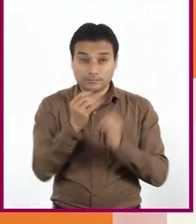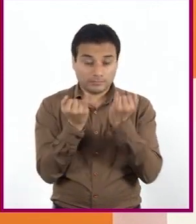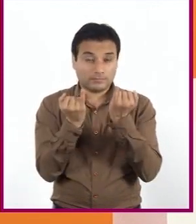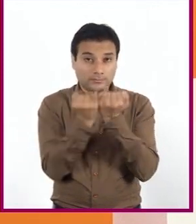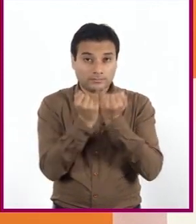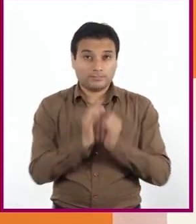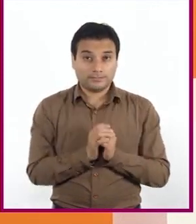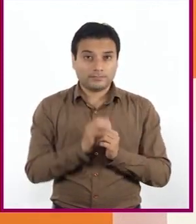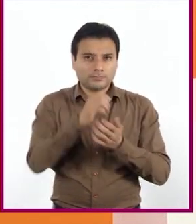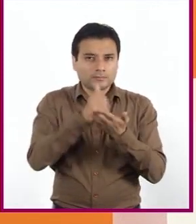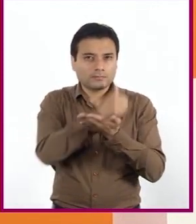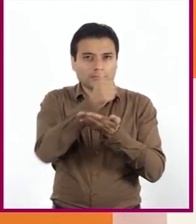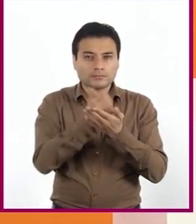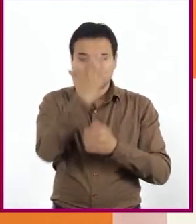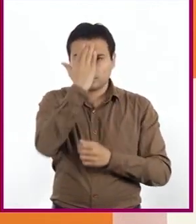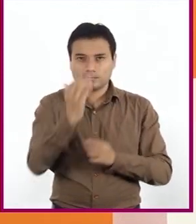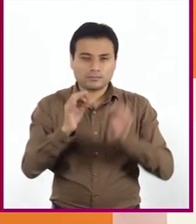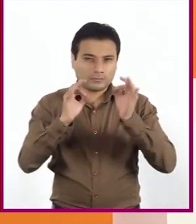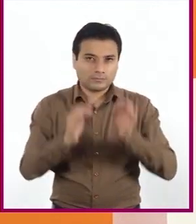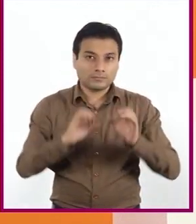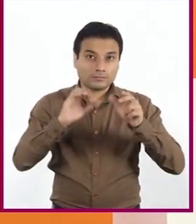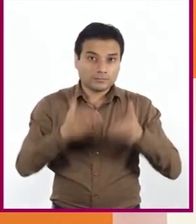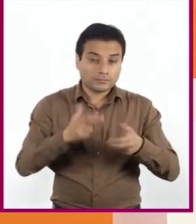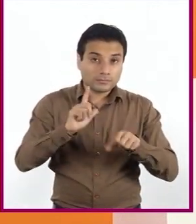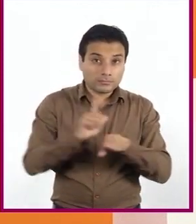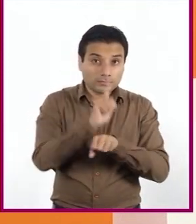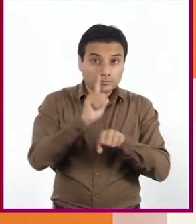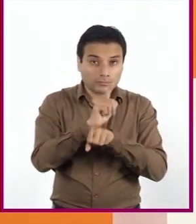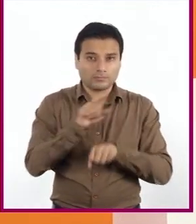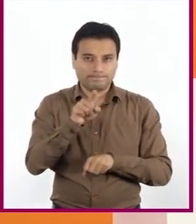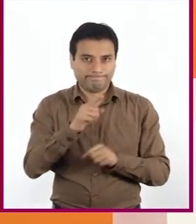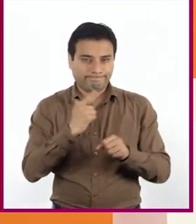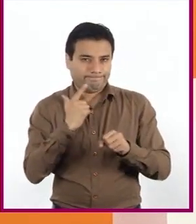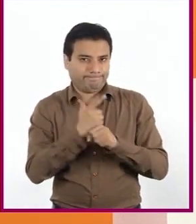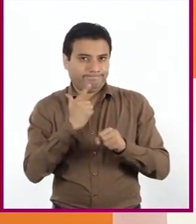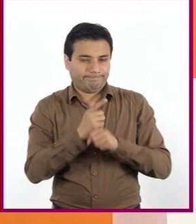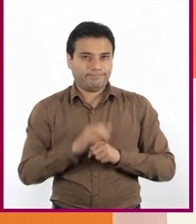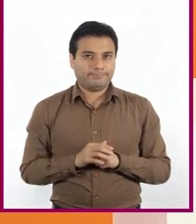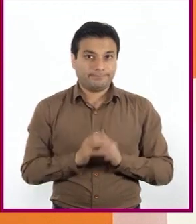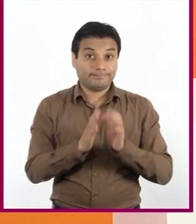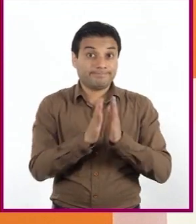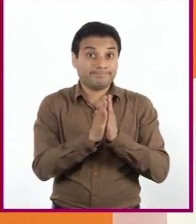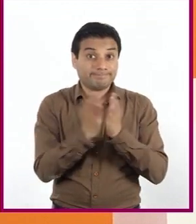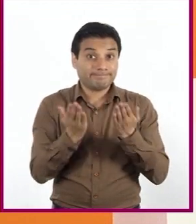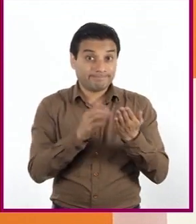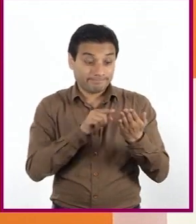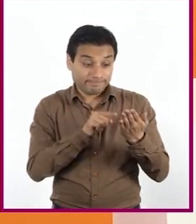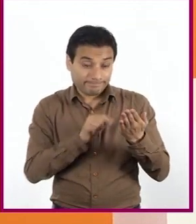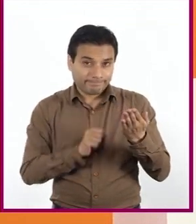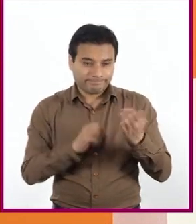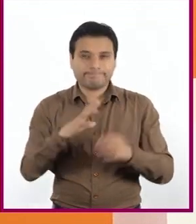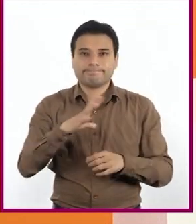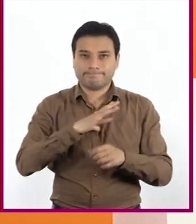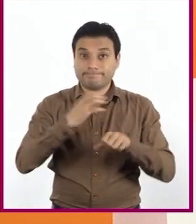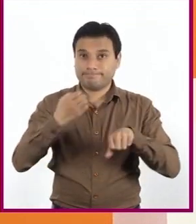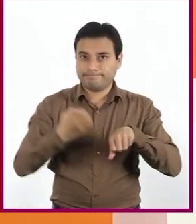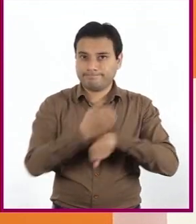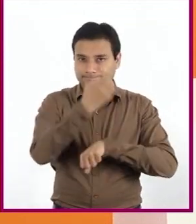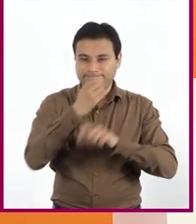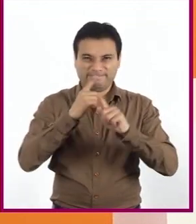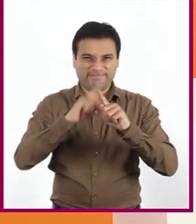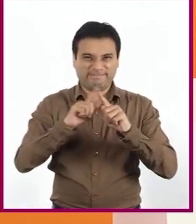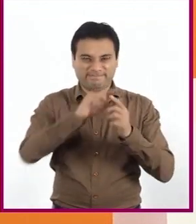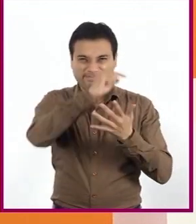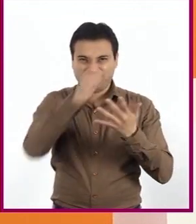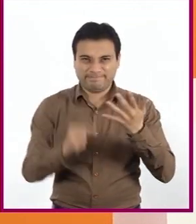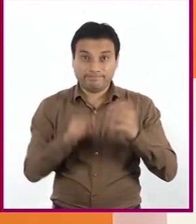zonas mayas en Chiapas y Guatemala. Localicen en los mapas del libro de geografía los estados que se mencionaron